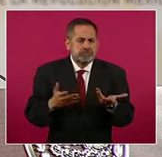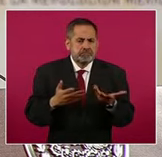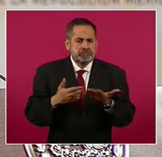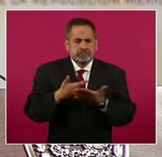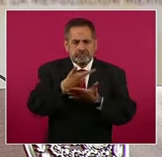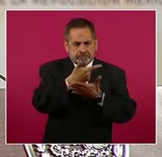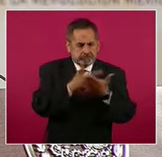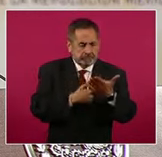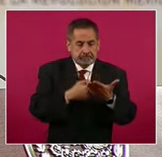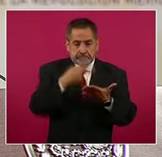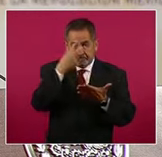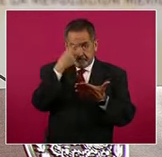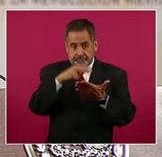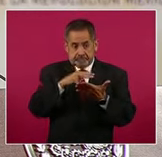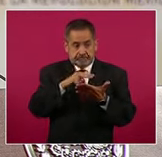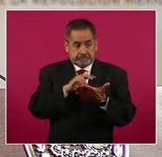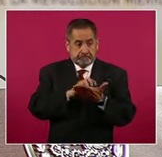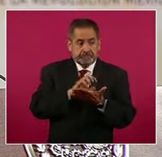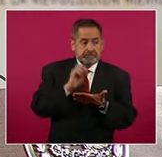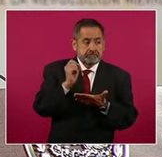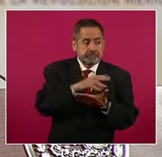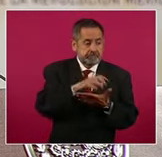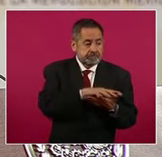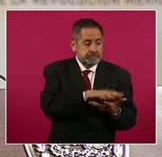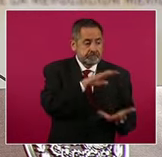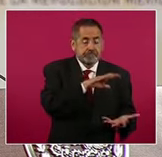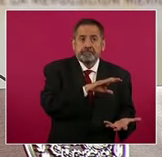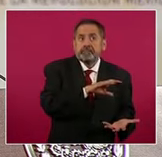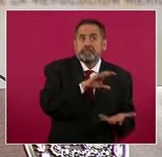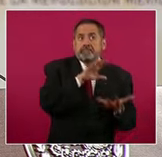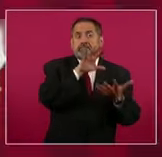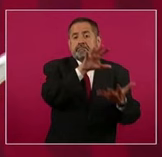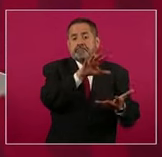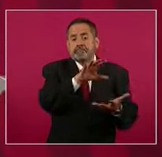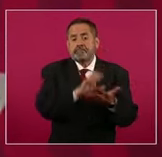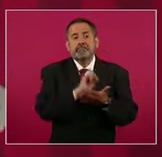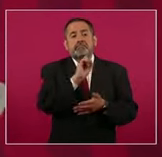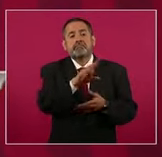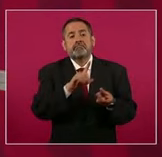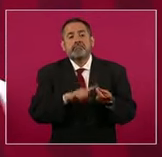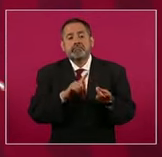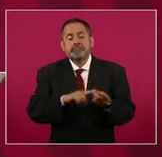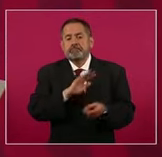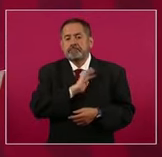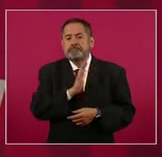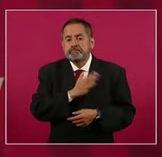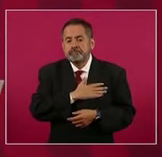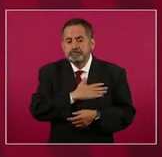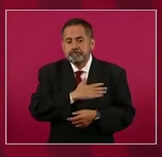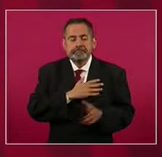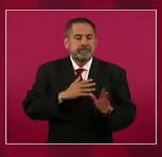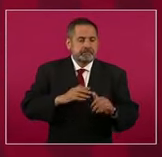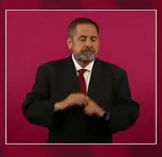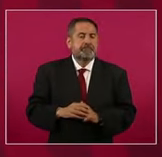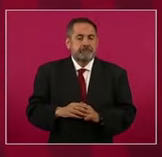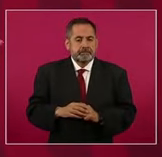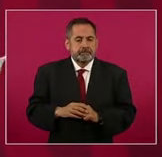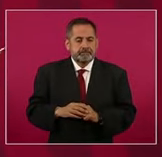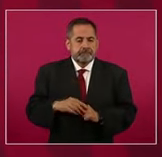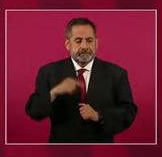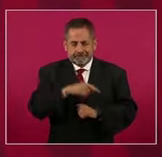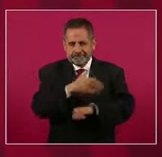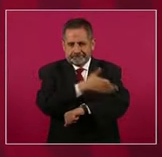en México hacia España. Además, dicho familiar aplicó